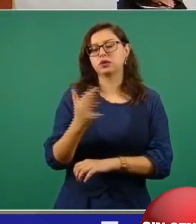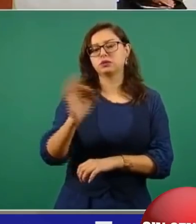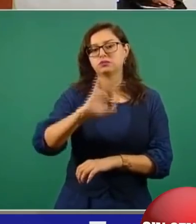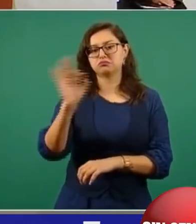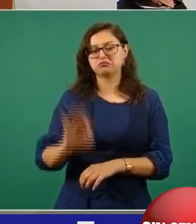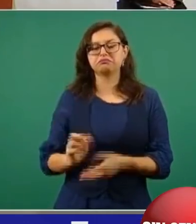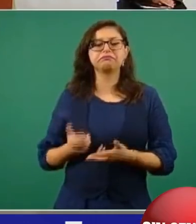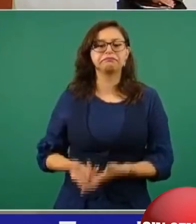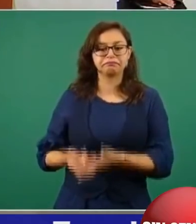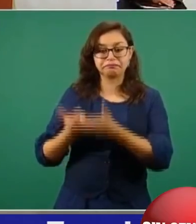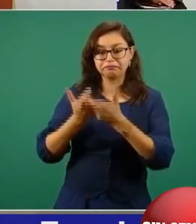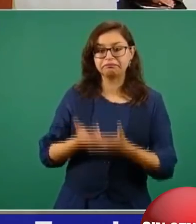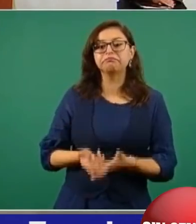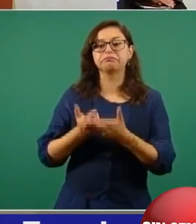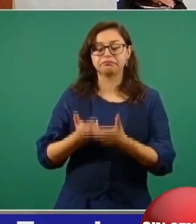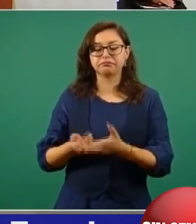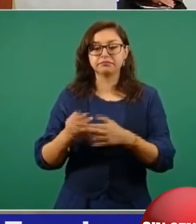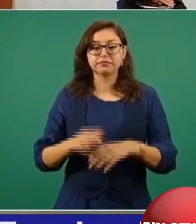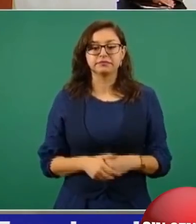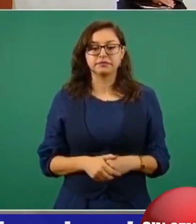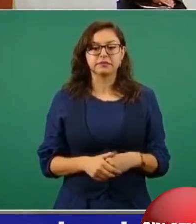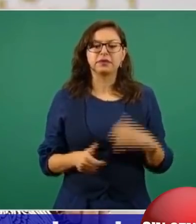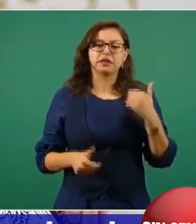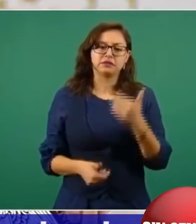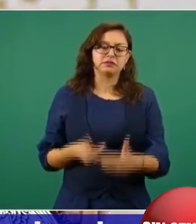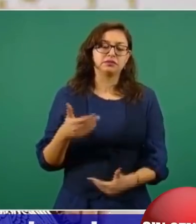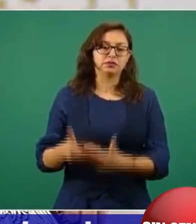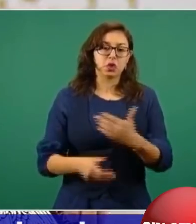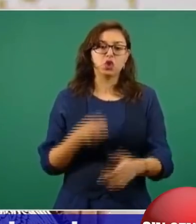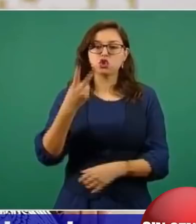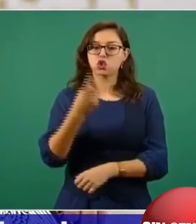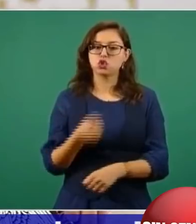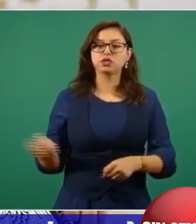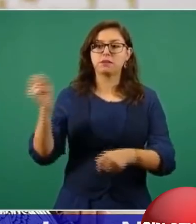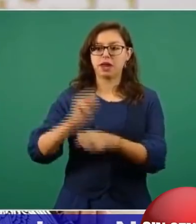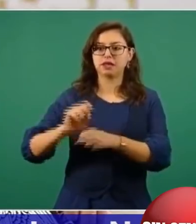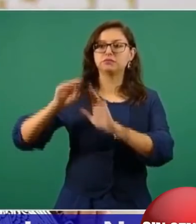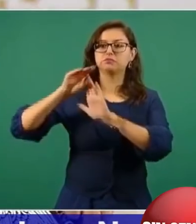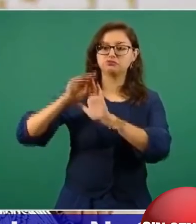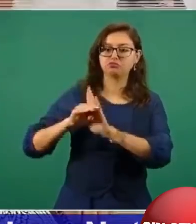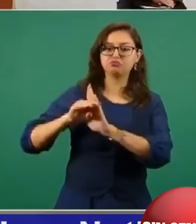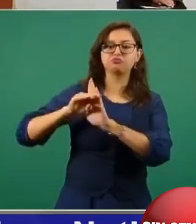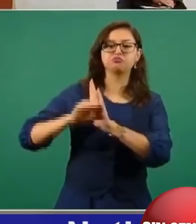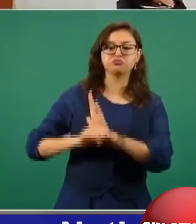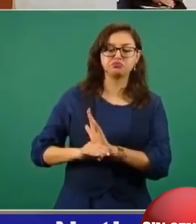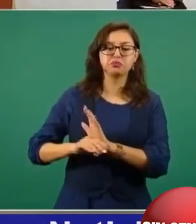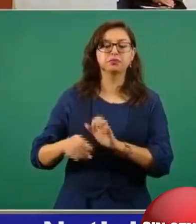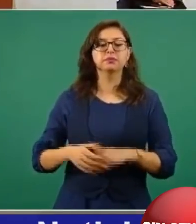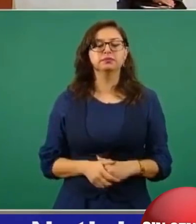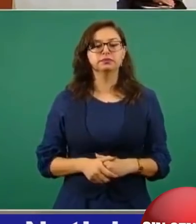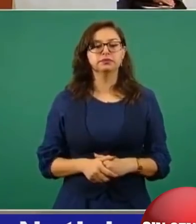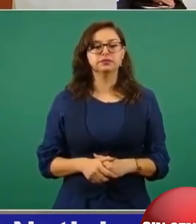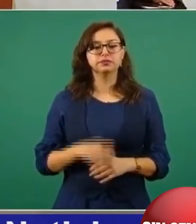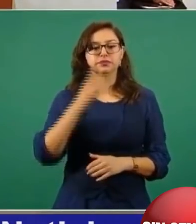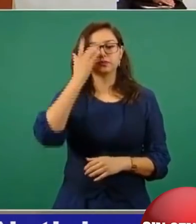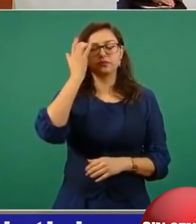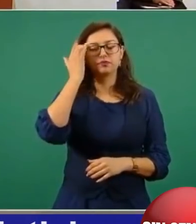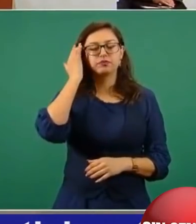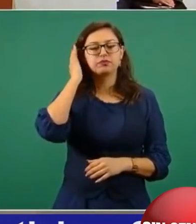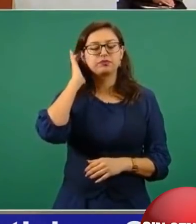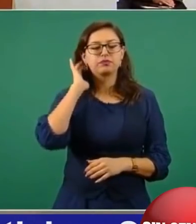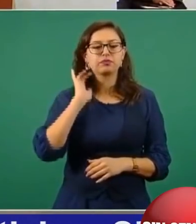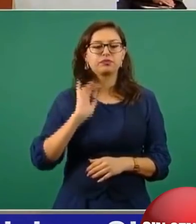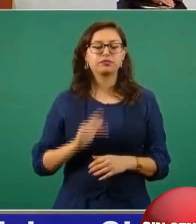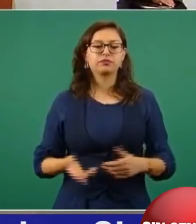50%. Esto se ha estado reduciendo ya por 2 semanas consecutivas. La siguiente. Y ahora sí, vamos a ver